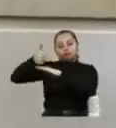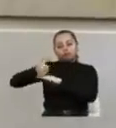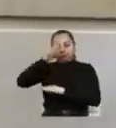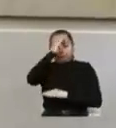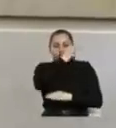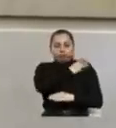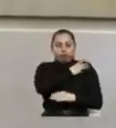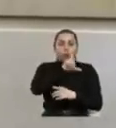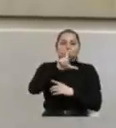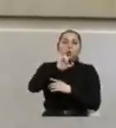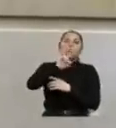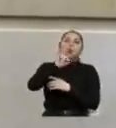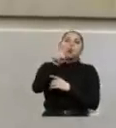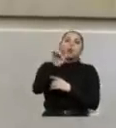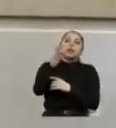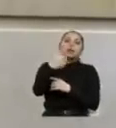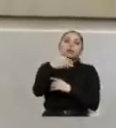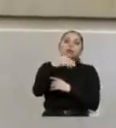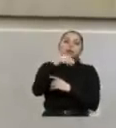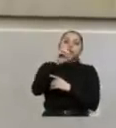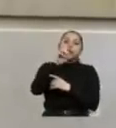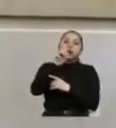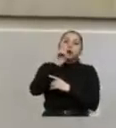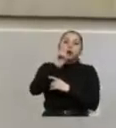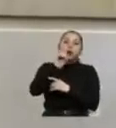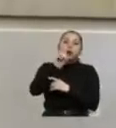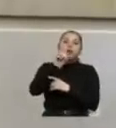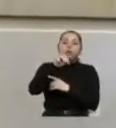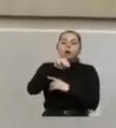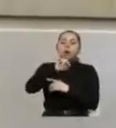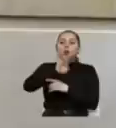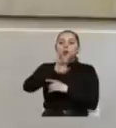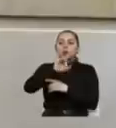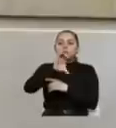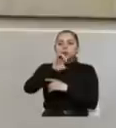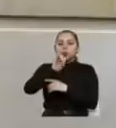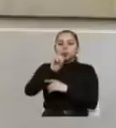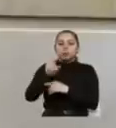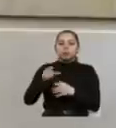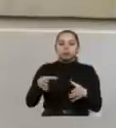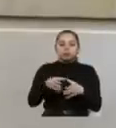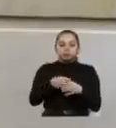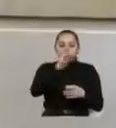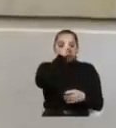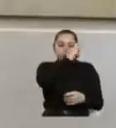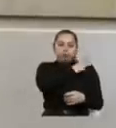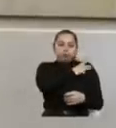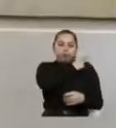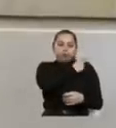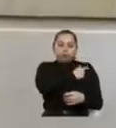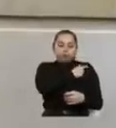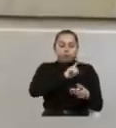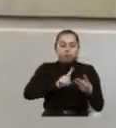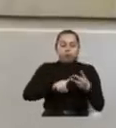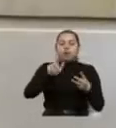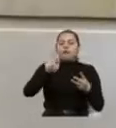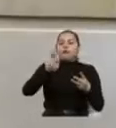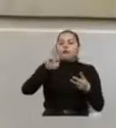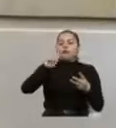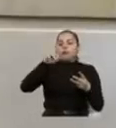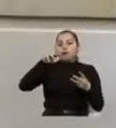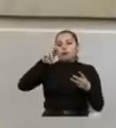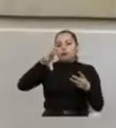general Luis Mauricio Ospina Gutiérrez, comandante del Ejército, almirante Francisco Hernando